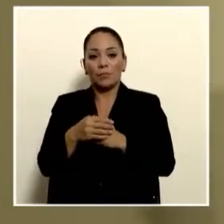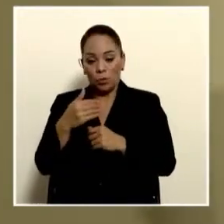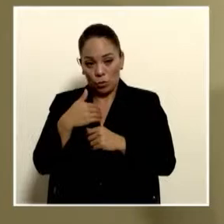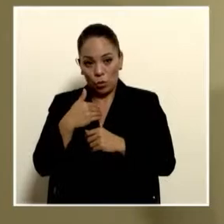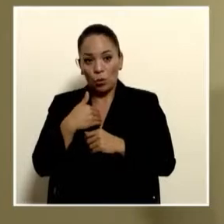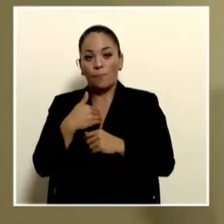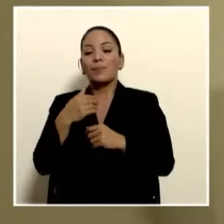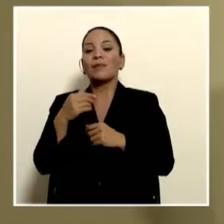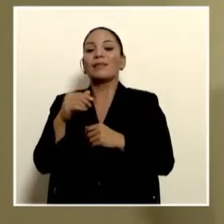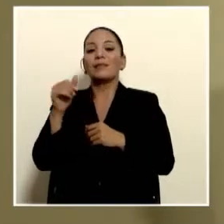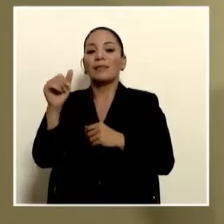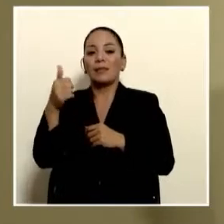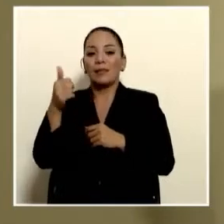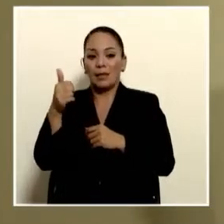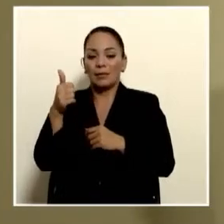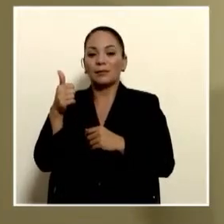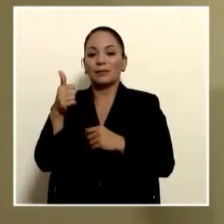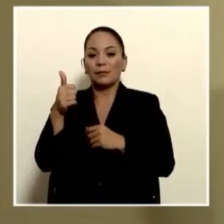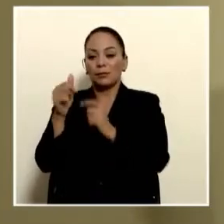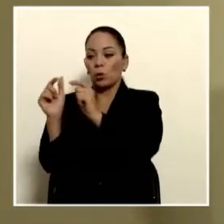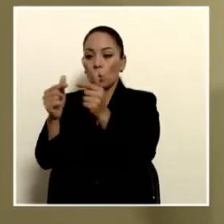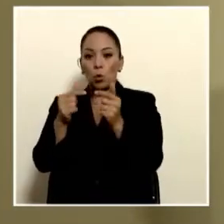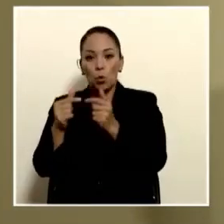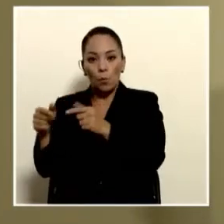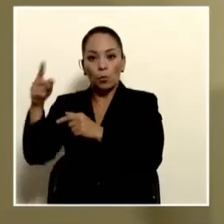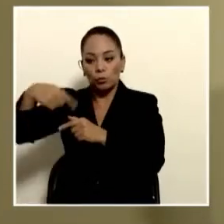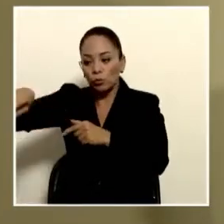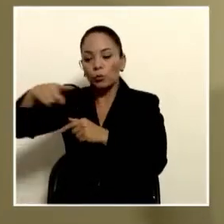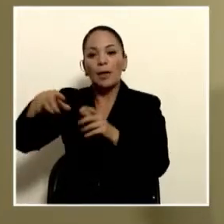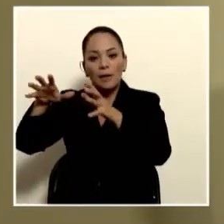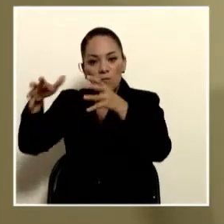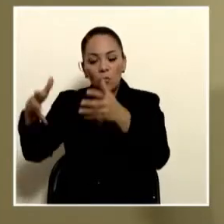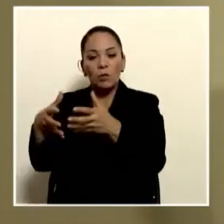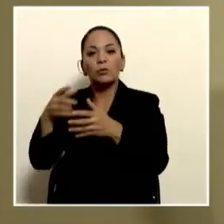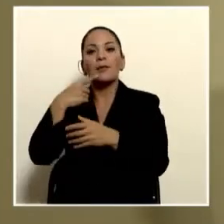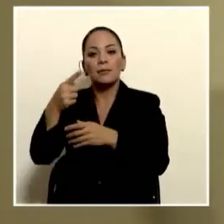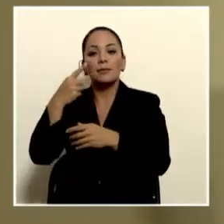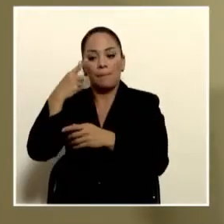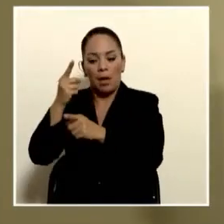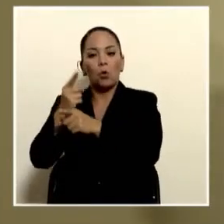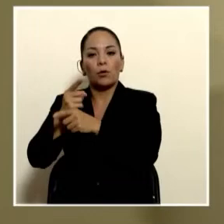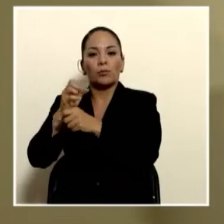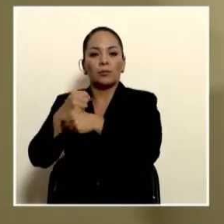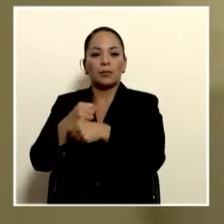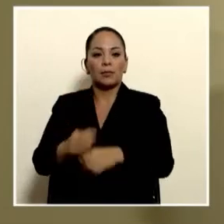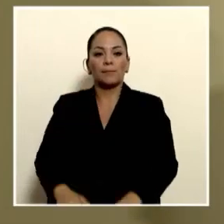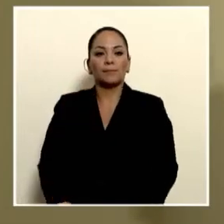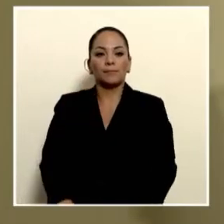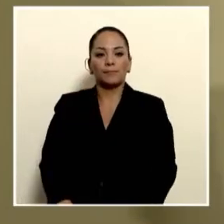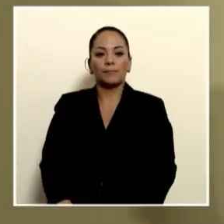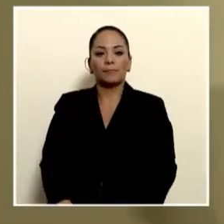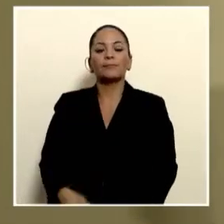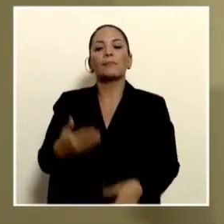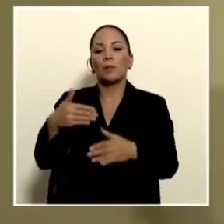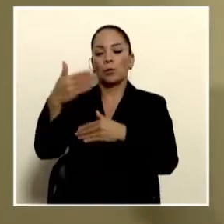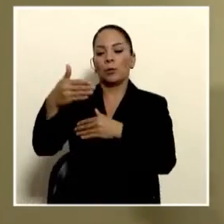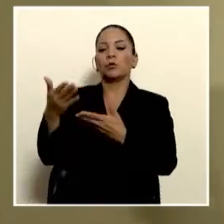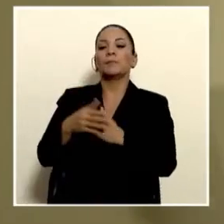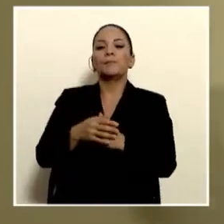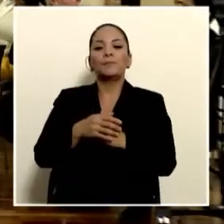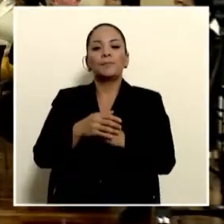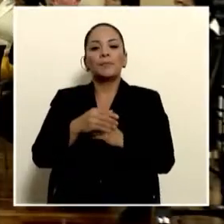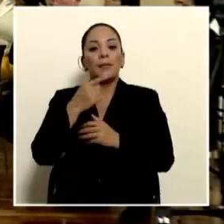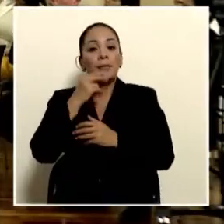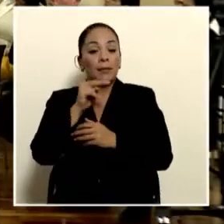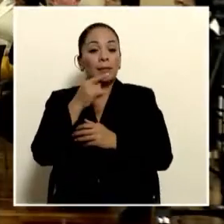diciendo, como ustedes oyeron, esto es lo correcto que hacer. Dele, por favor, doña Natalia.